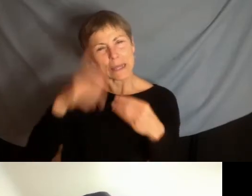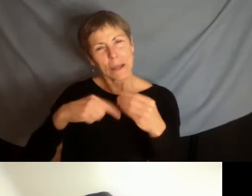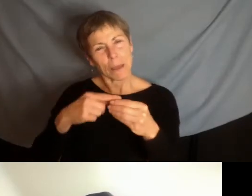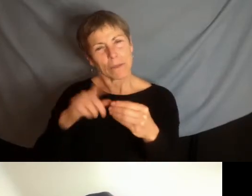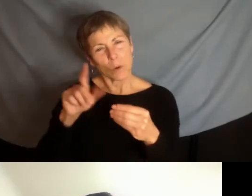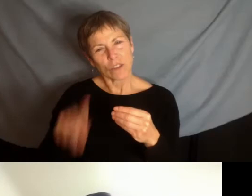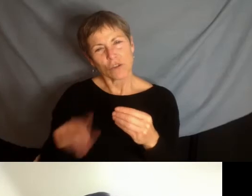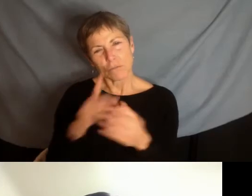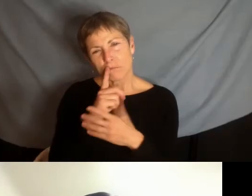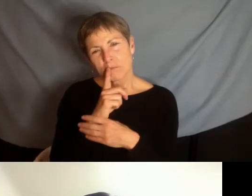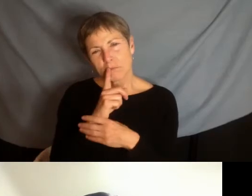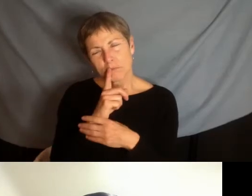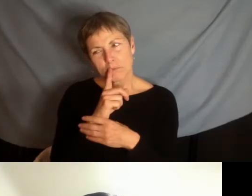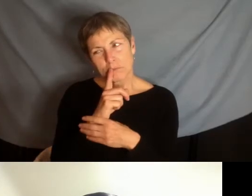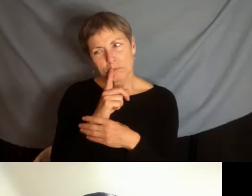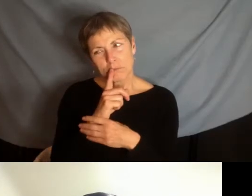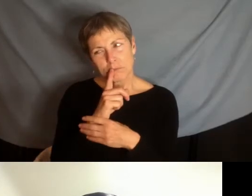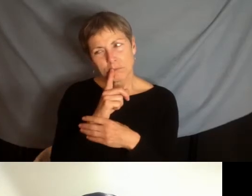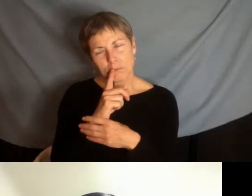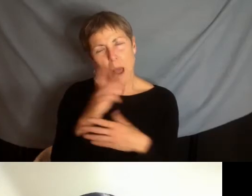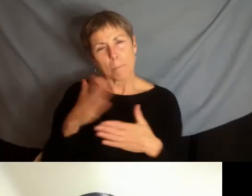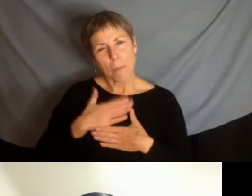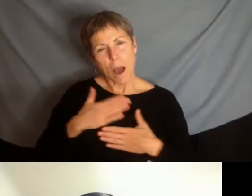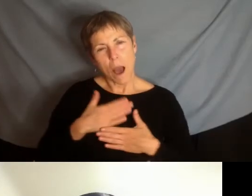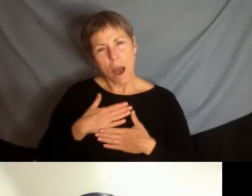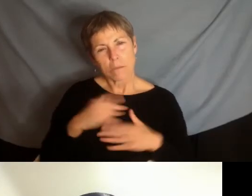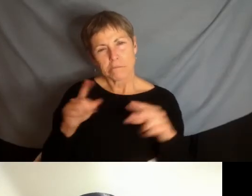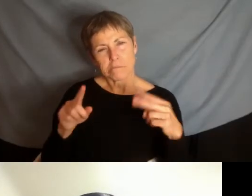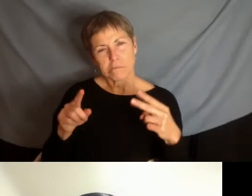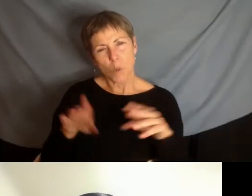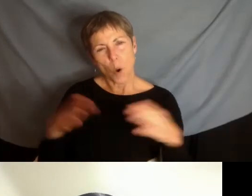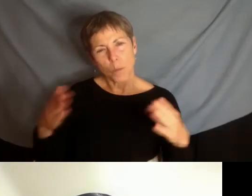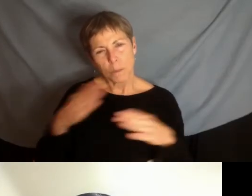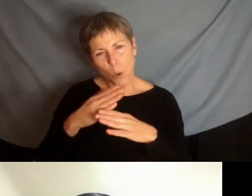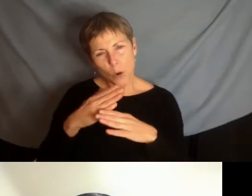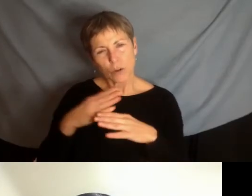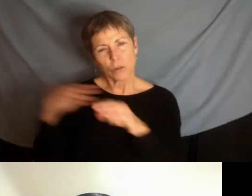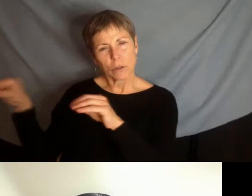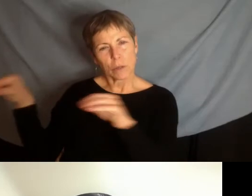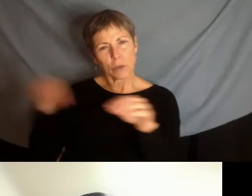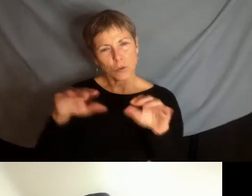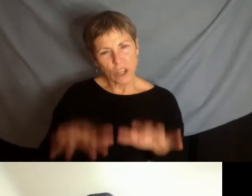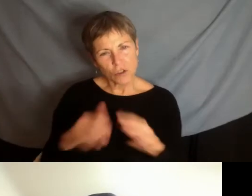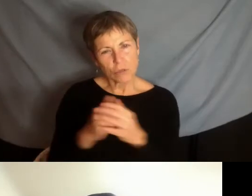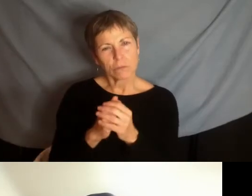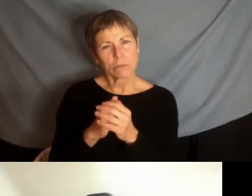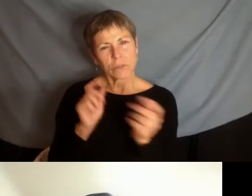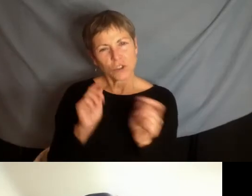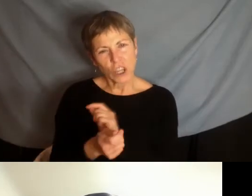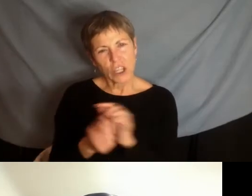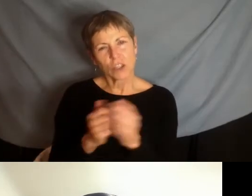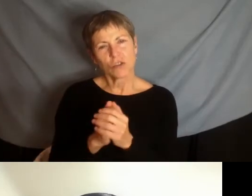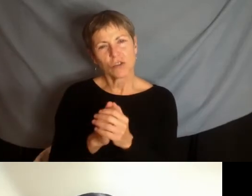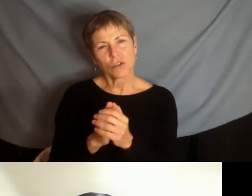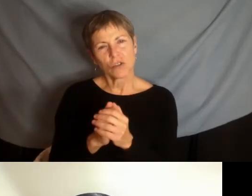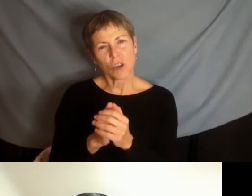pensar realmente en la pregunta, la manera de pensar sobre fronteras abiertas e inmigración y cambio